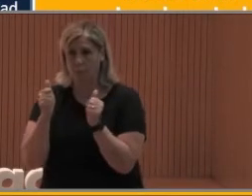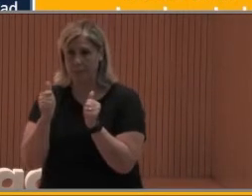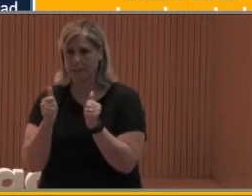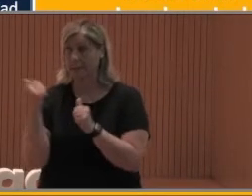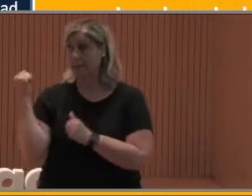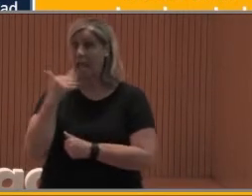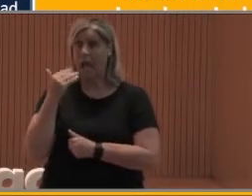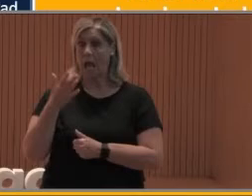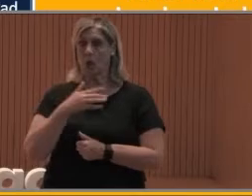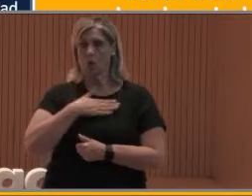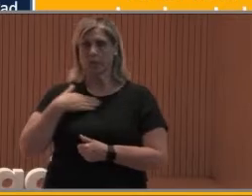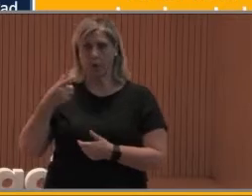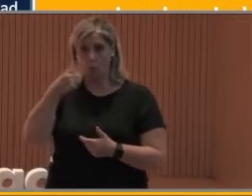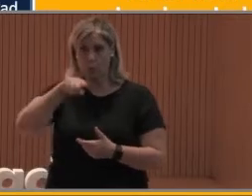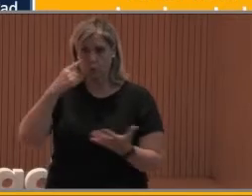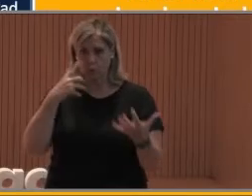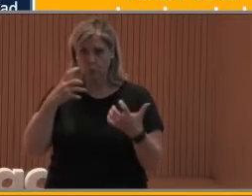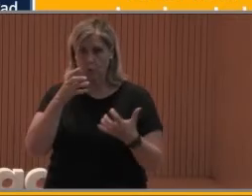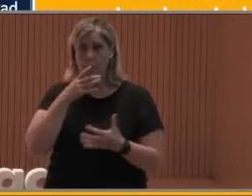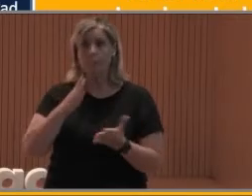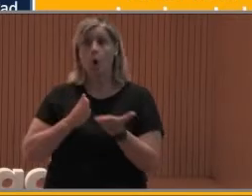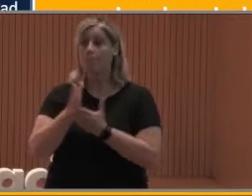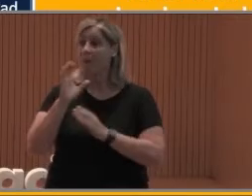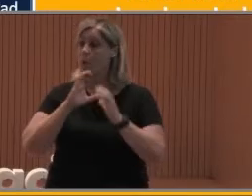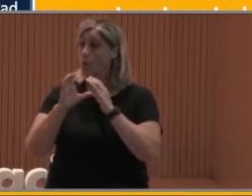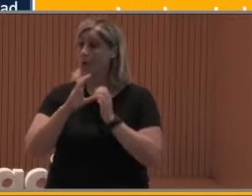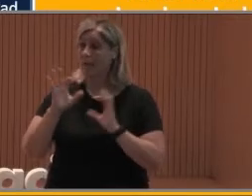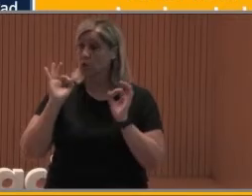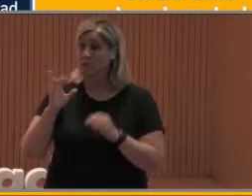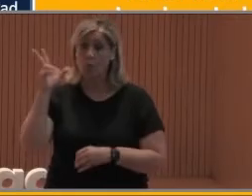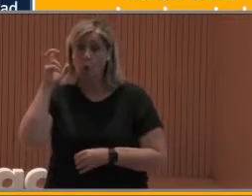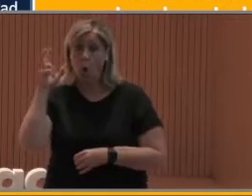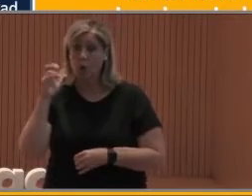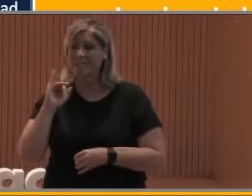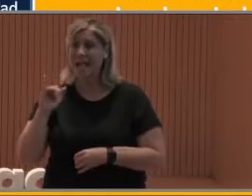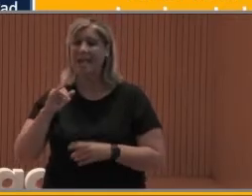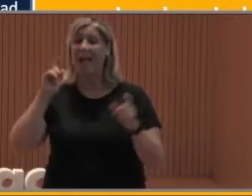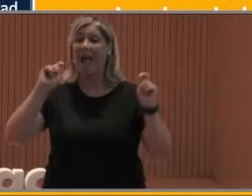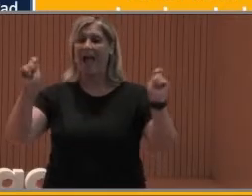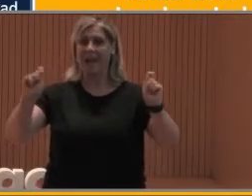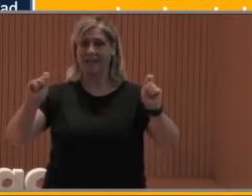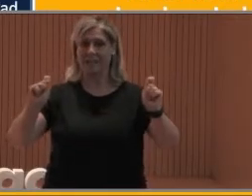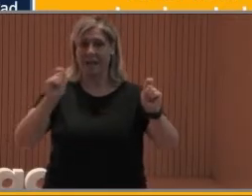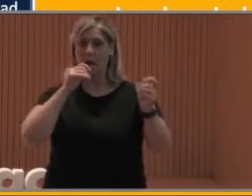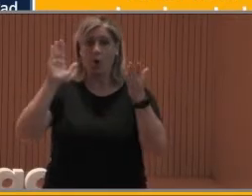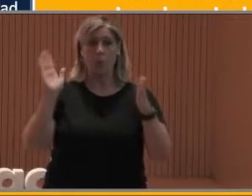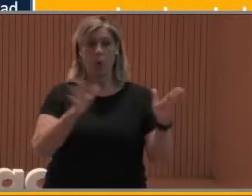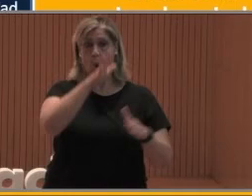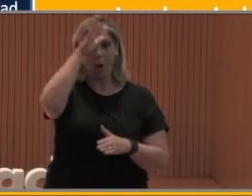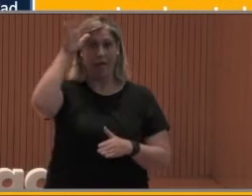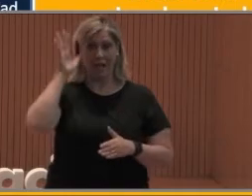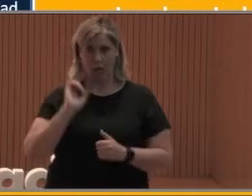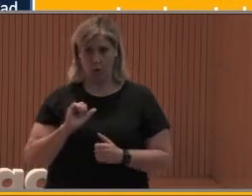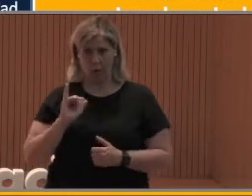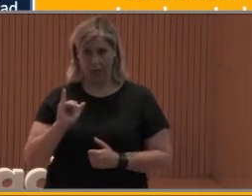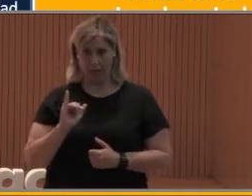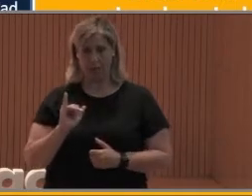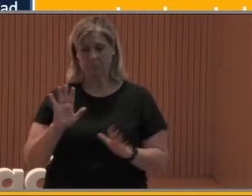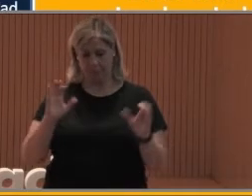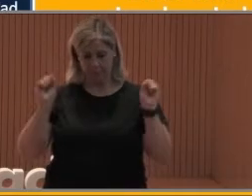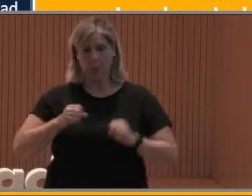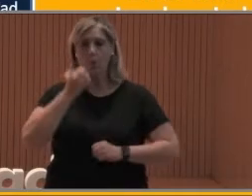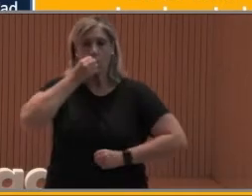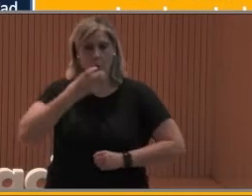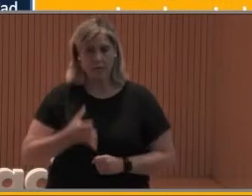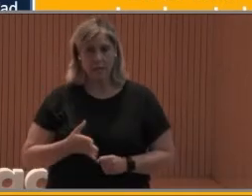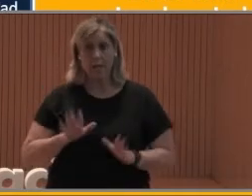hacer notar, y es que oiréis en los medios de comunicación que hay una alerta por ola de calor meteorológica de AEMET. Eso está muy bien, pero son